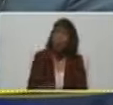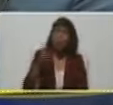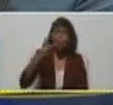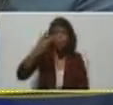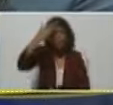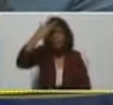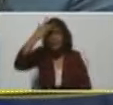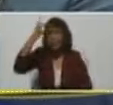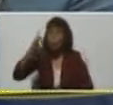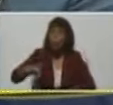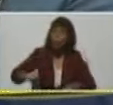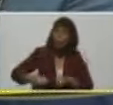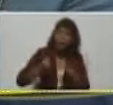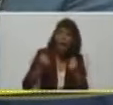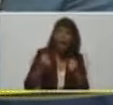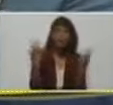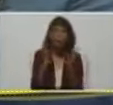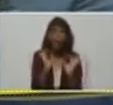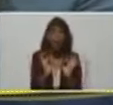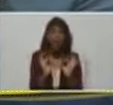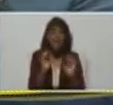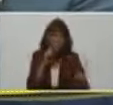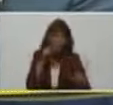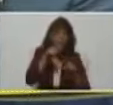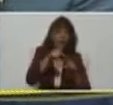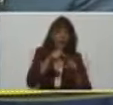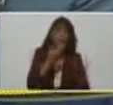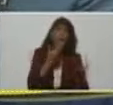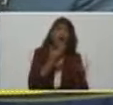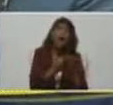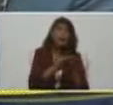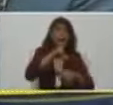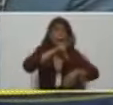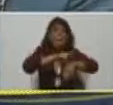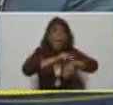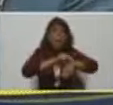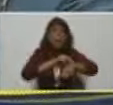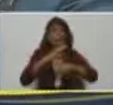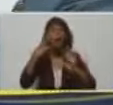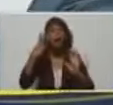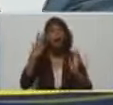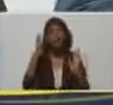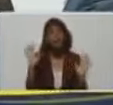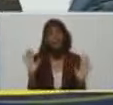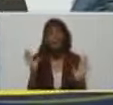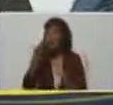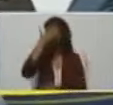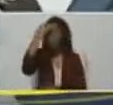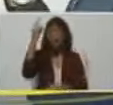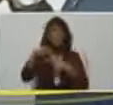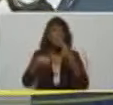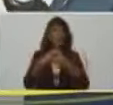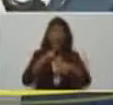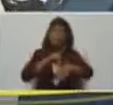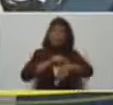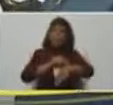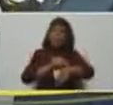o sufre daño. En ese momento es que uno agradece y dice, y no olvida jamás a sus